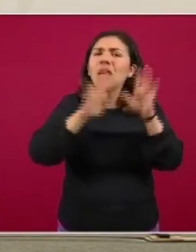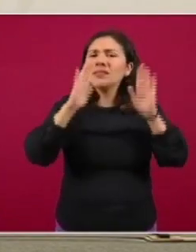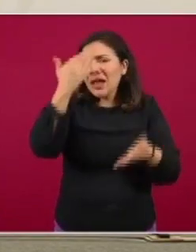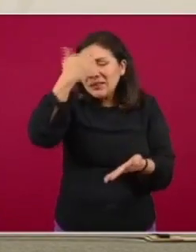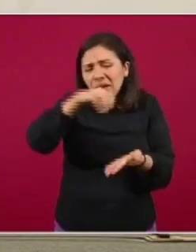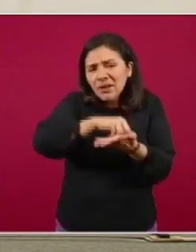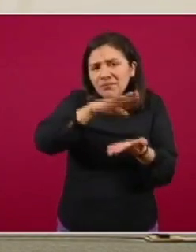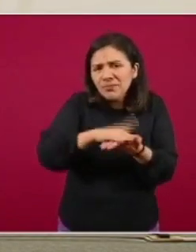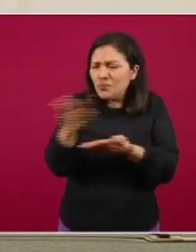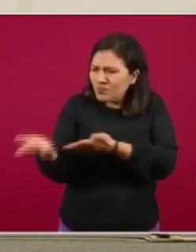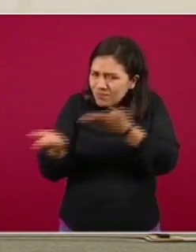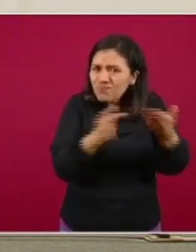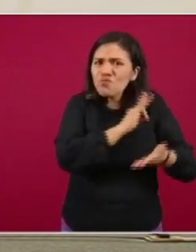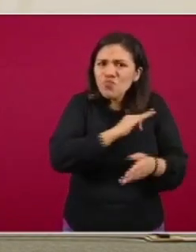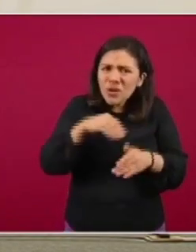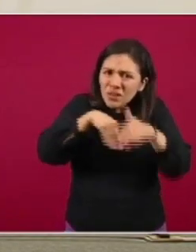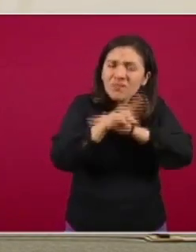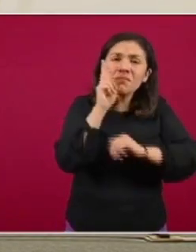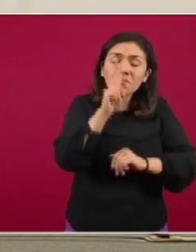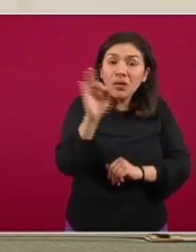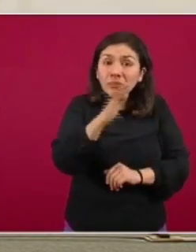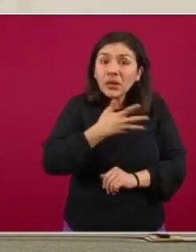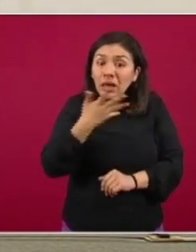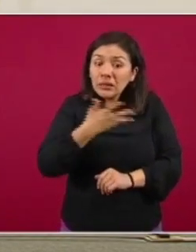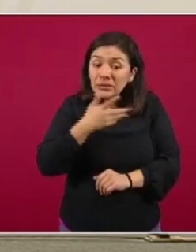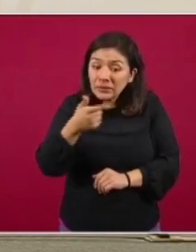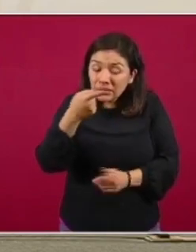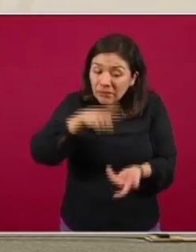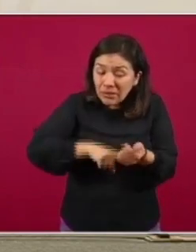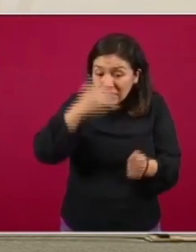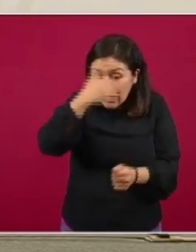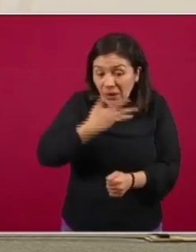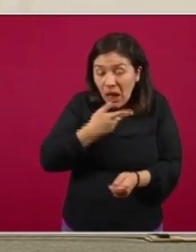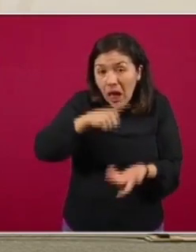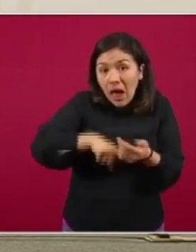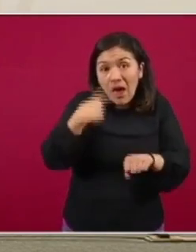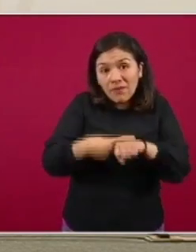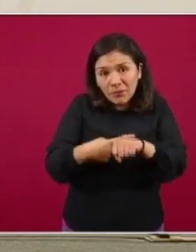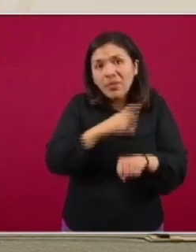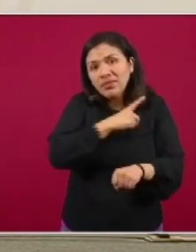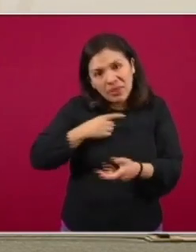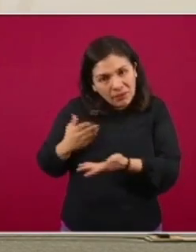Entonces, acérquense más si tienen riesgo, ¿no? Gracias.